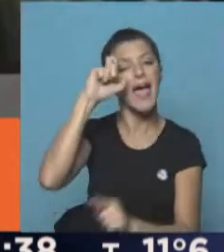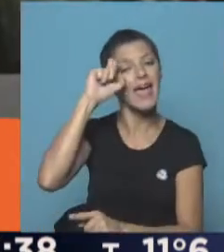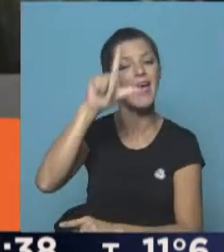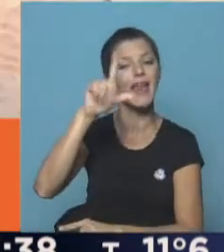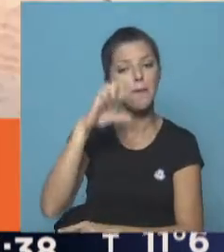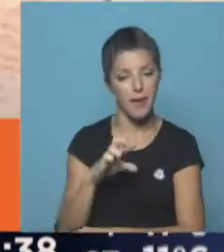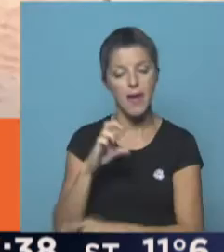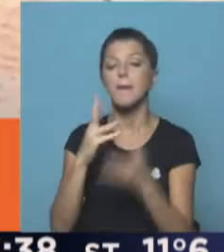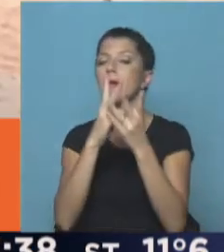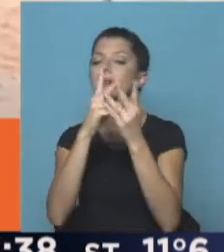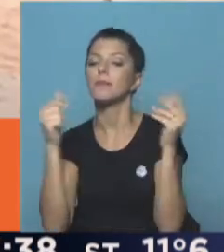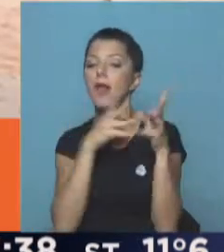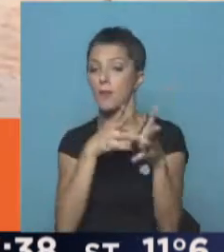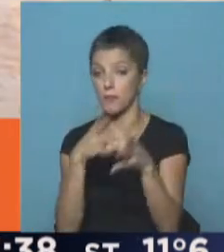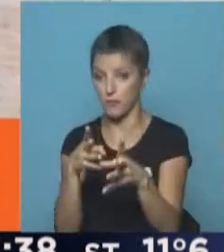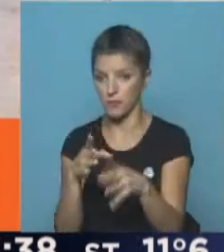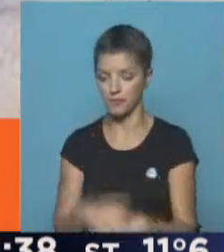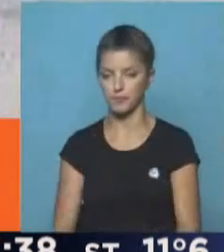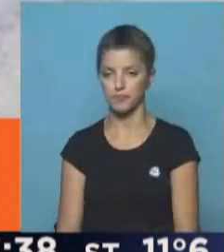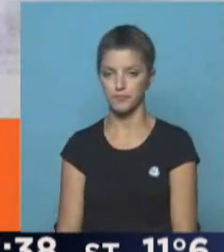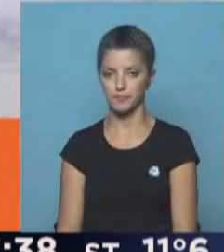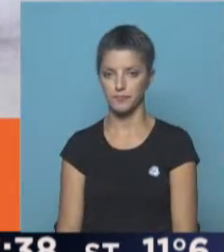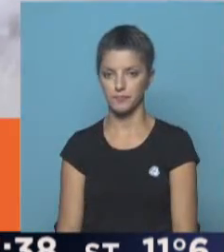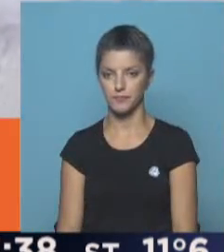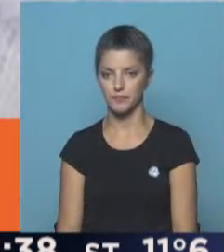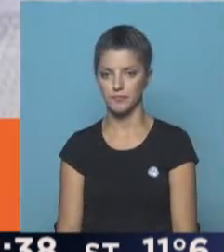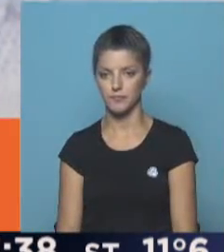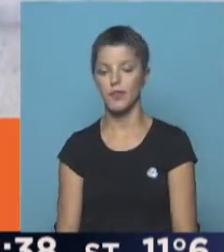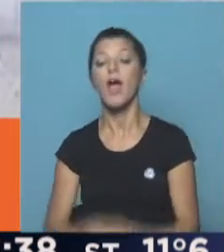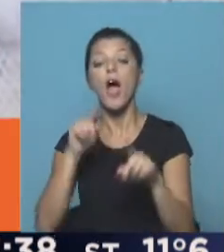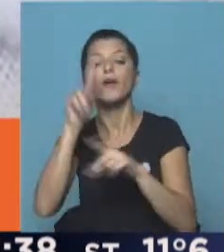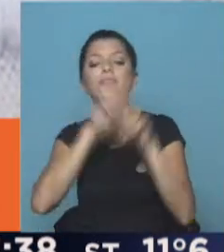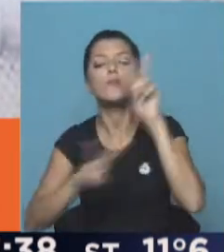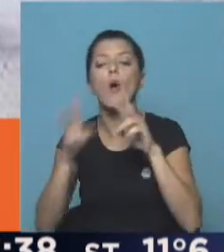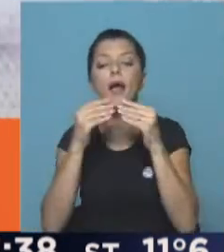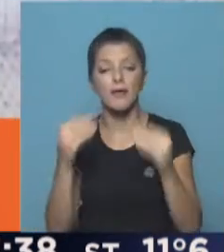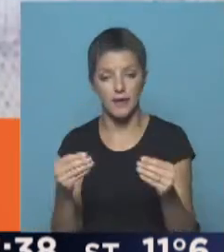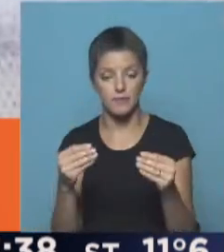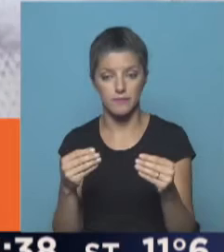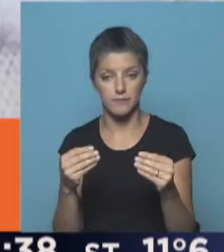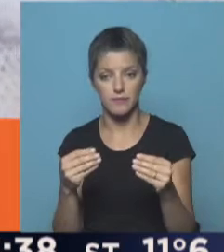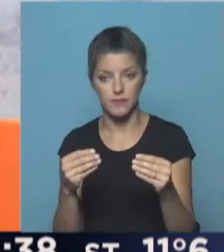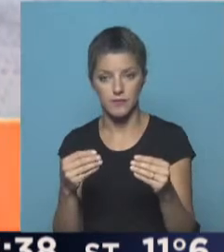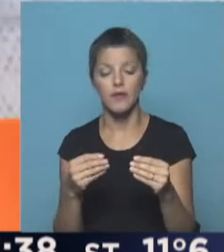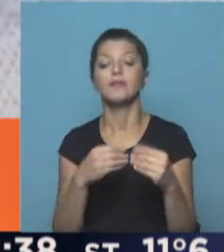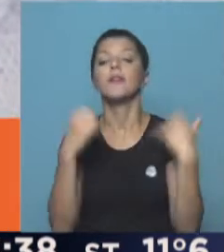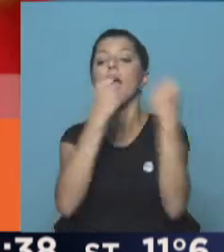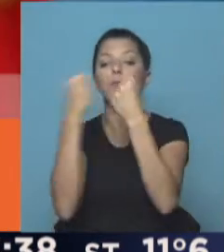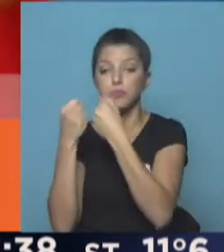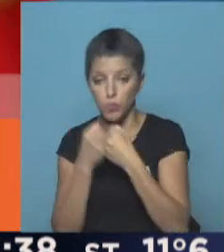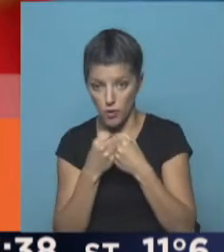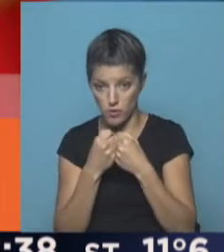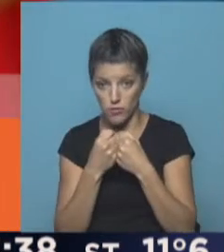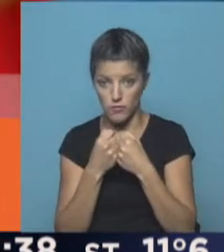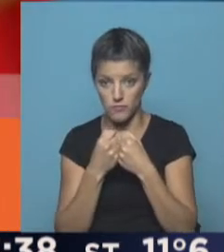un alto el fuego bilateral. La tenaz oposición del uribismo, que busca desarmar en muchos aspectos la conformidad a la que se